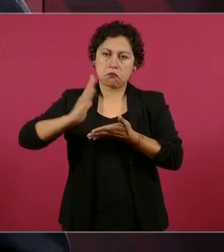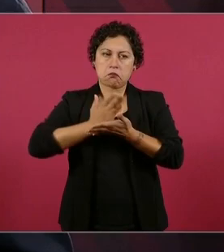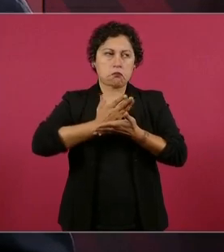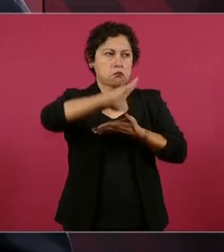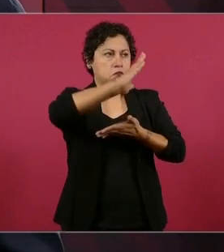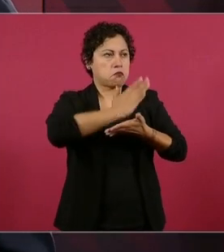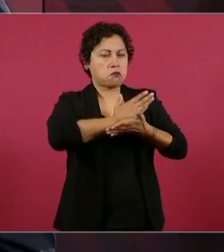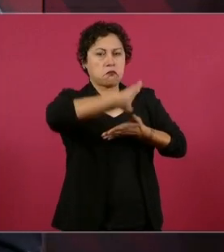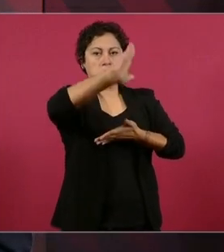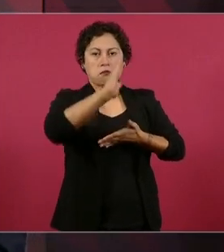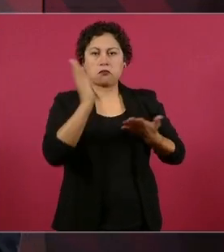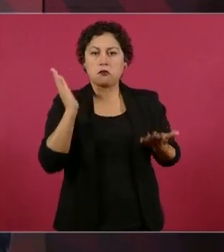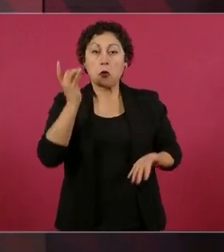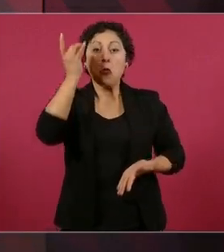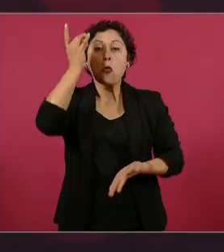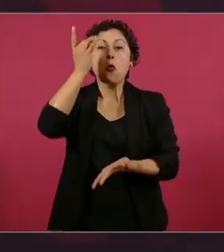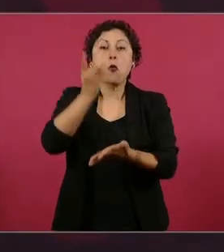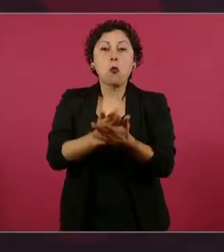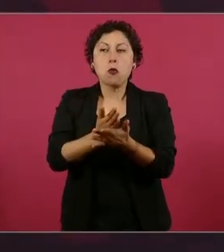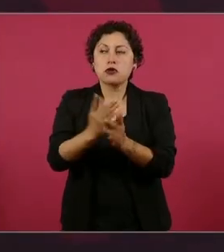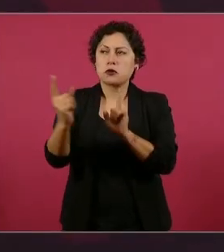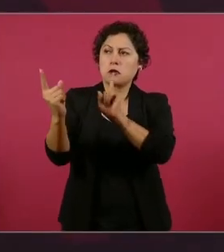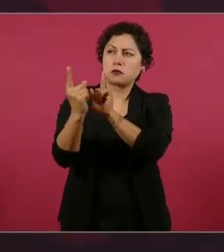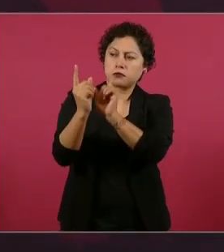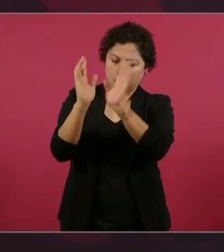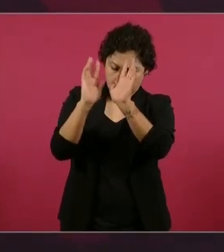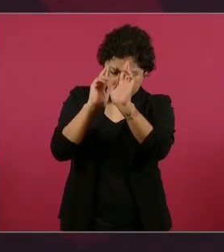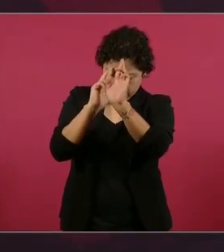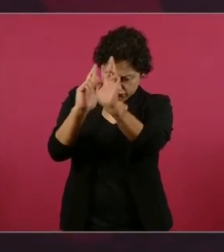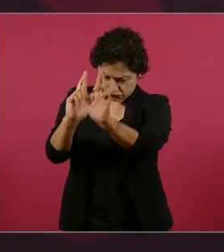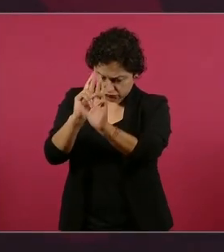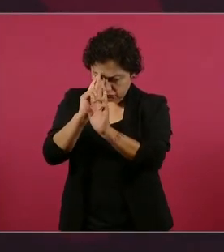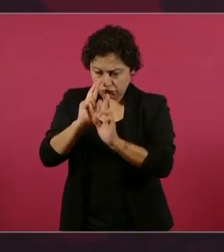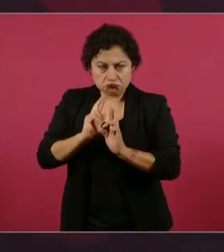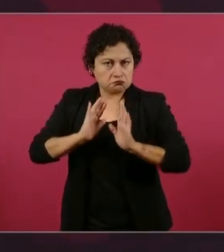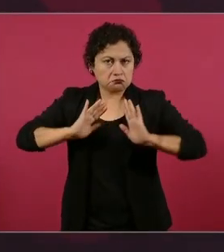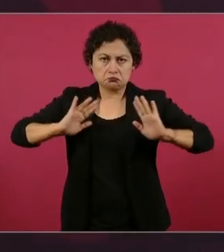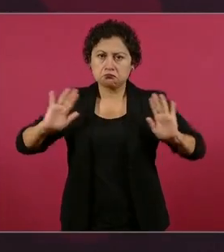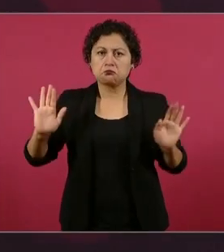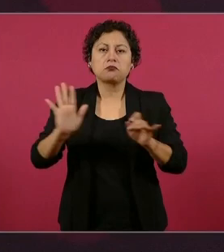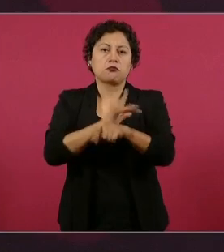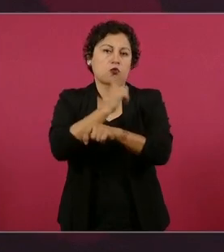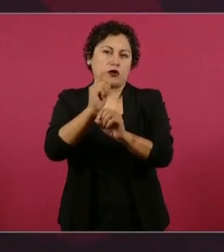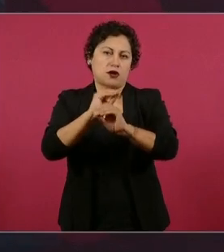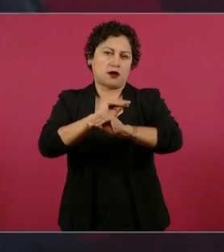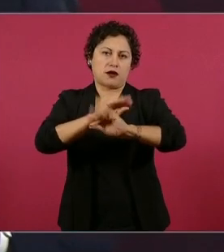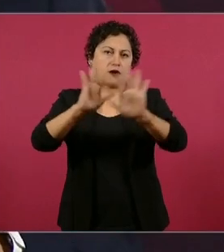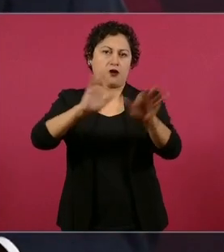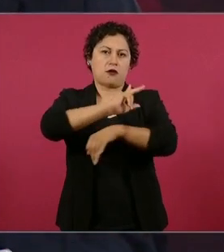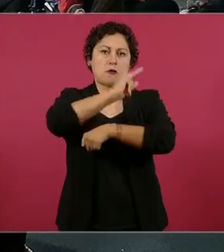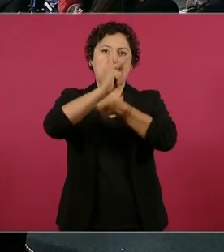trato más que el respeto, porque pertenecemos a la comunidad económica